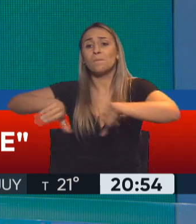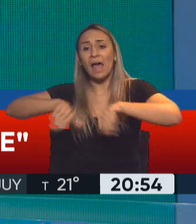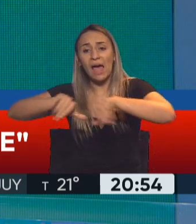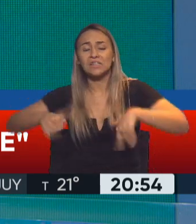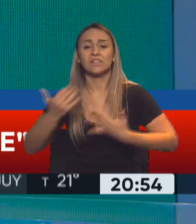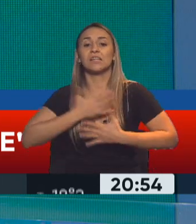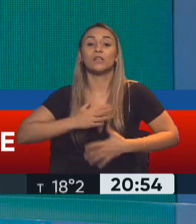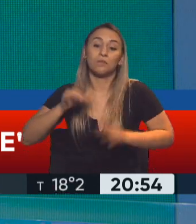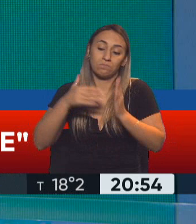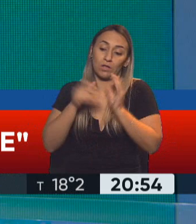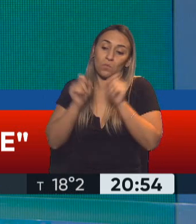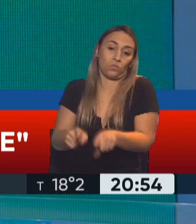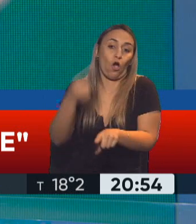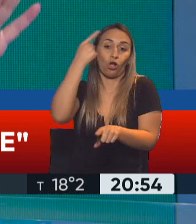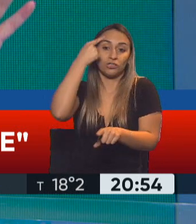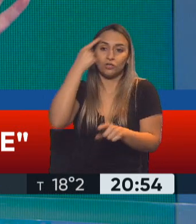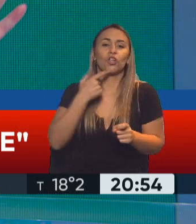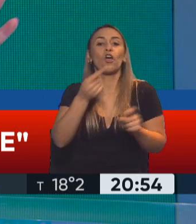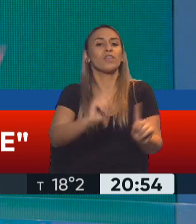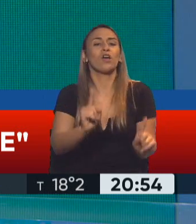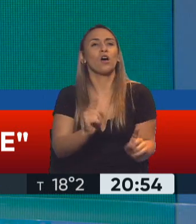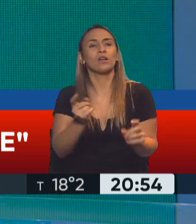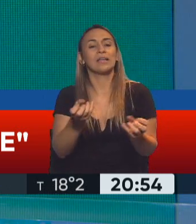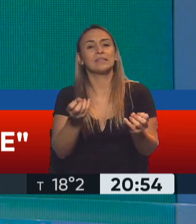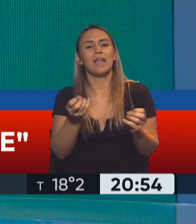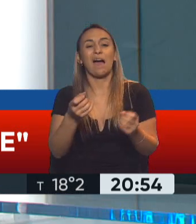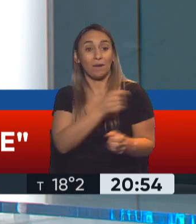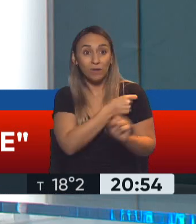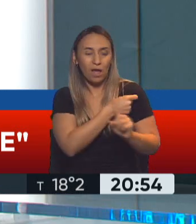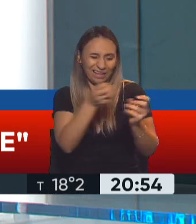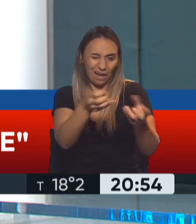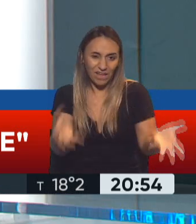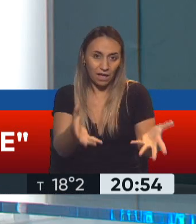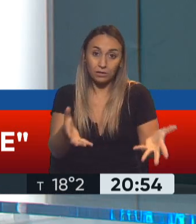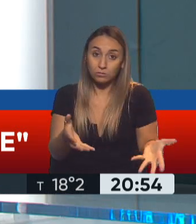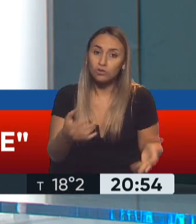porque digo yo no digo que esté bien no vacunar pero me pregunto si están presos